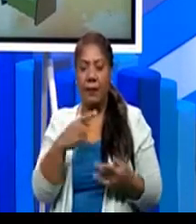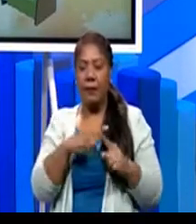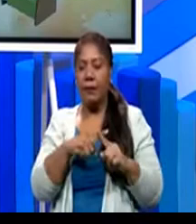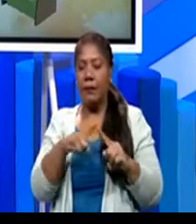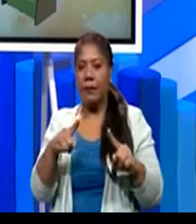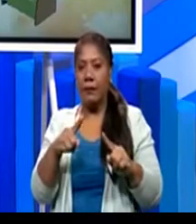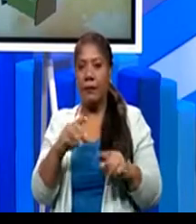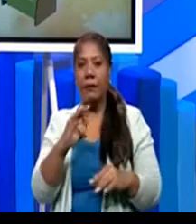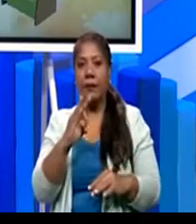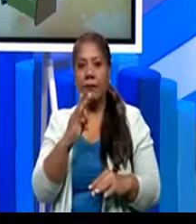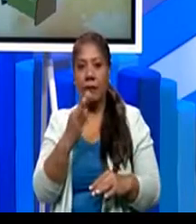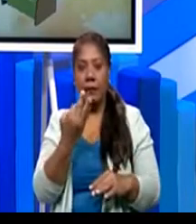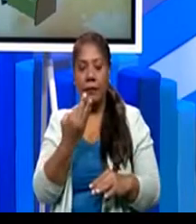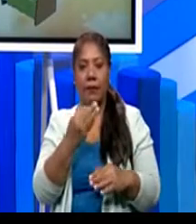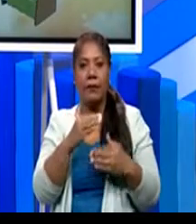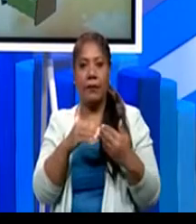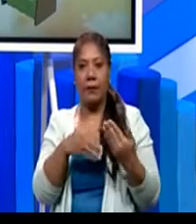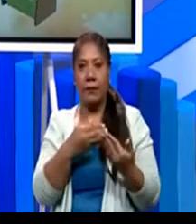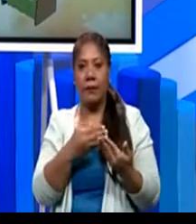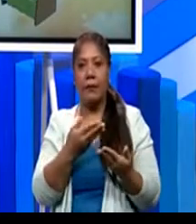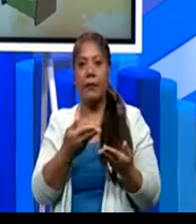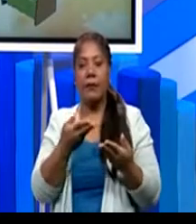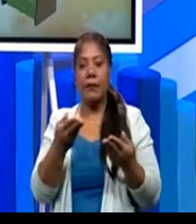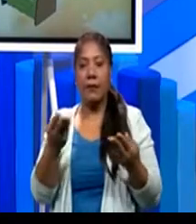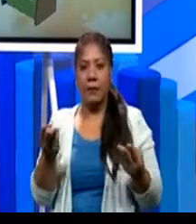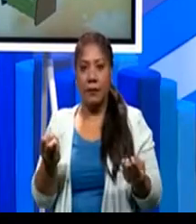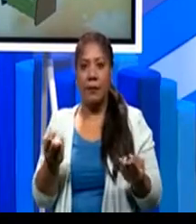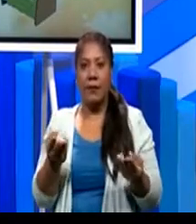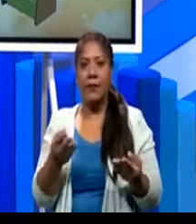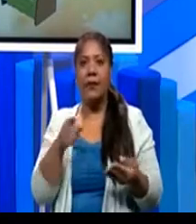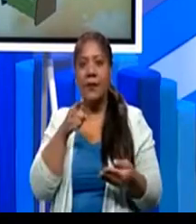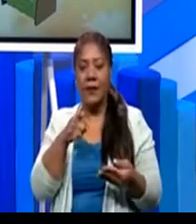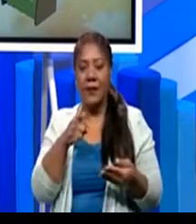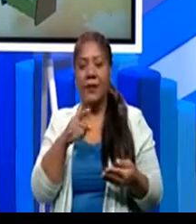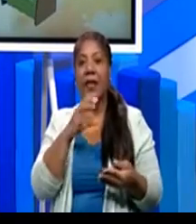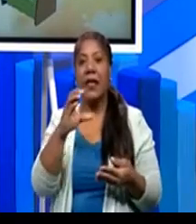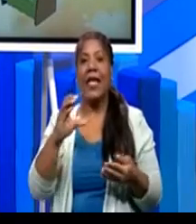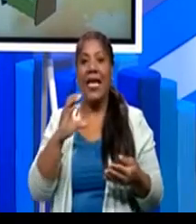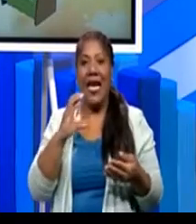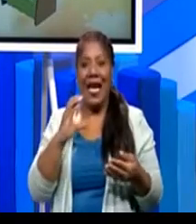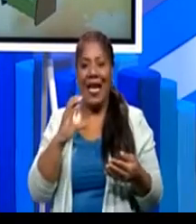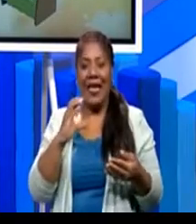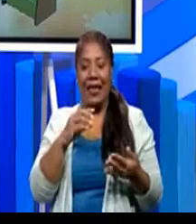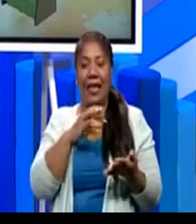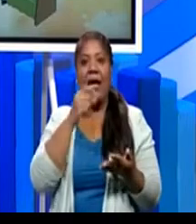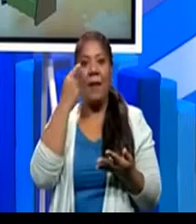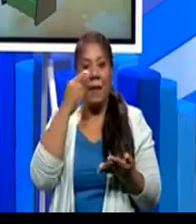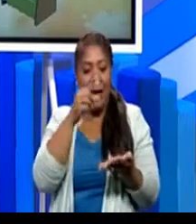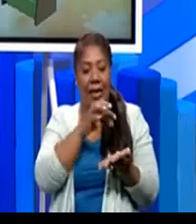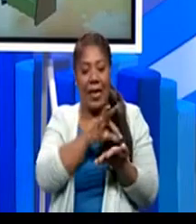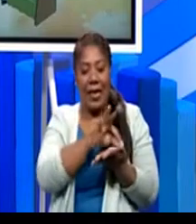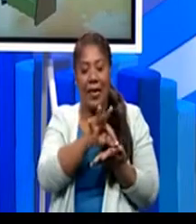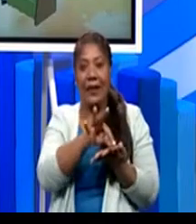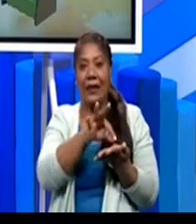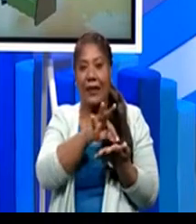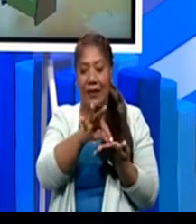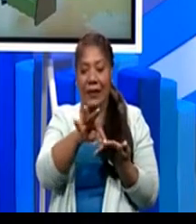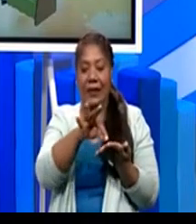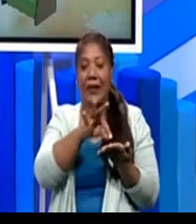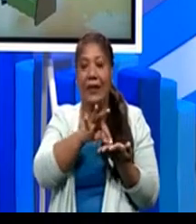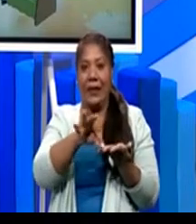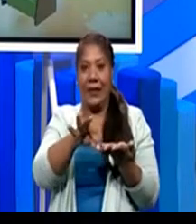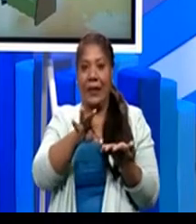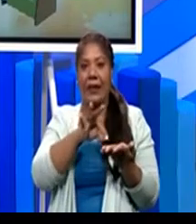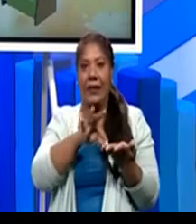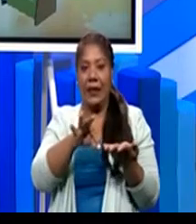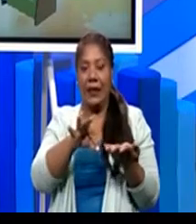formas. Entonces, todas esas cosas entran dentro de sus características. No solamente vamos a hablar de la silla, vamos a